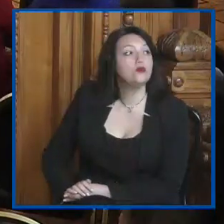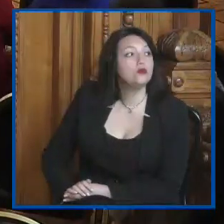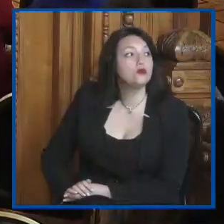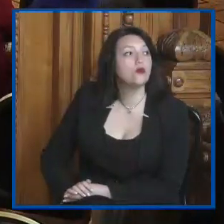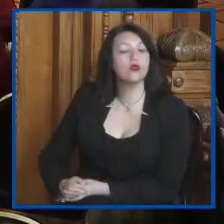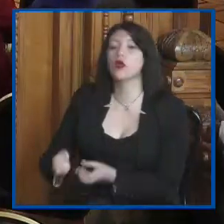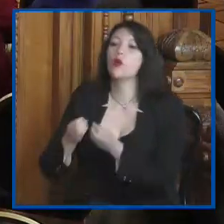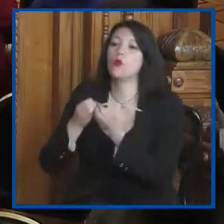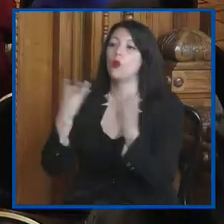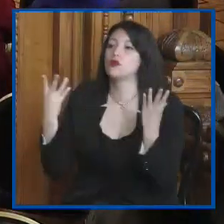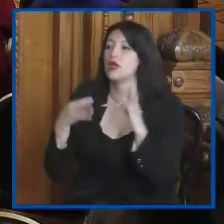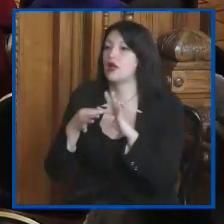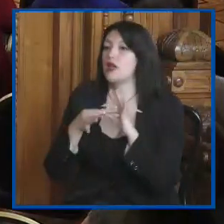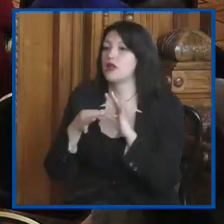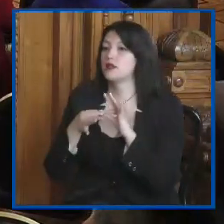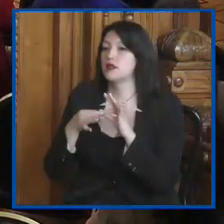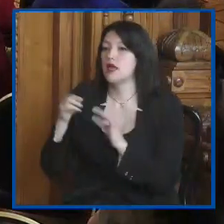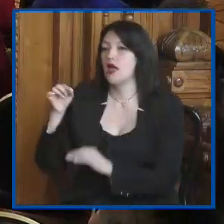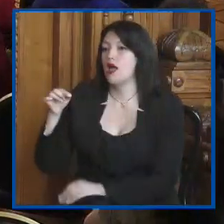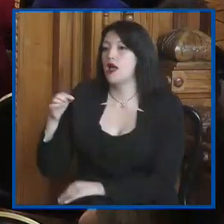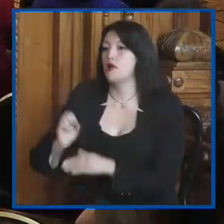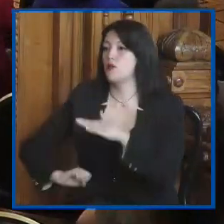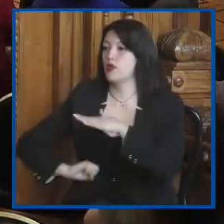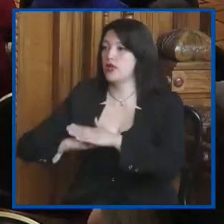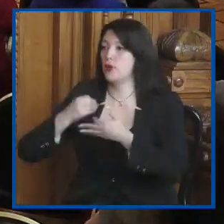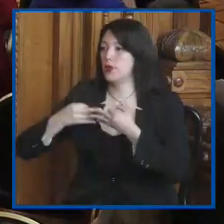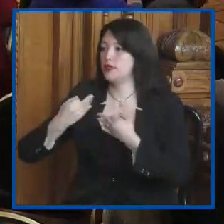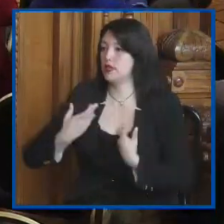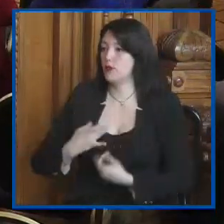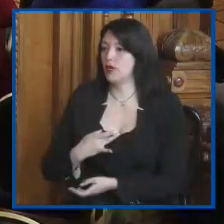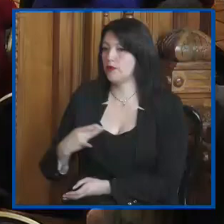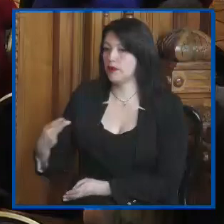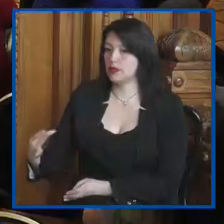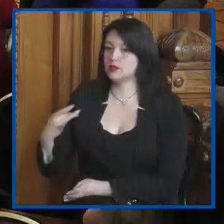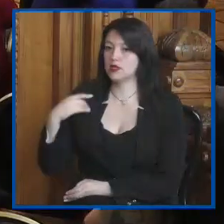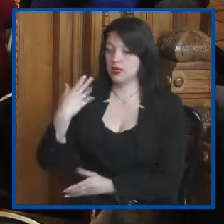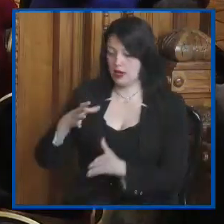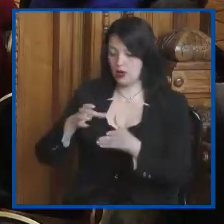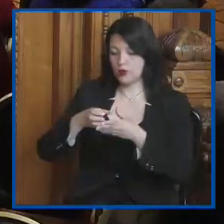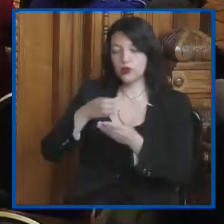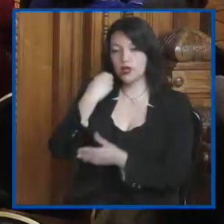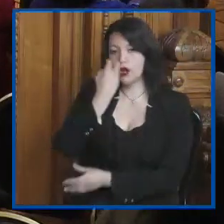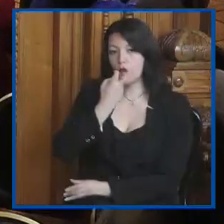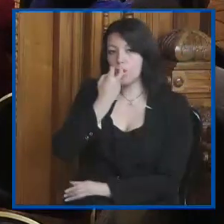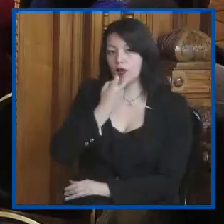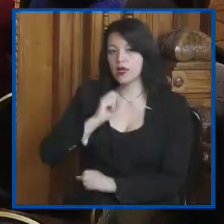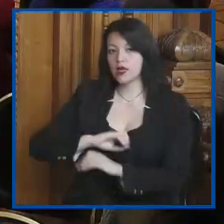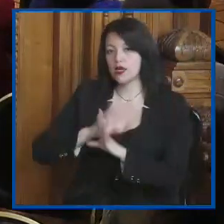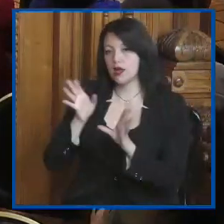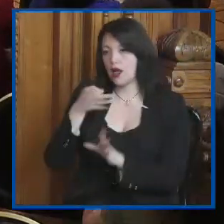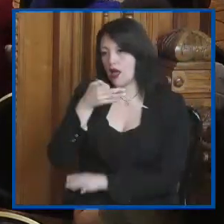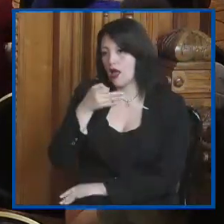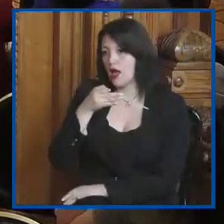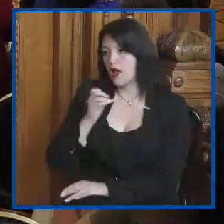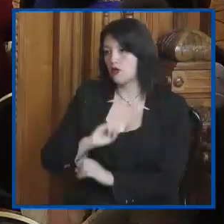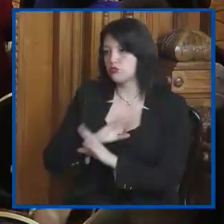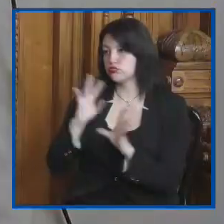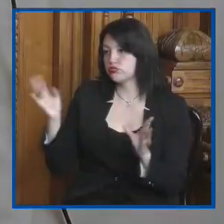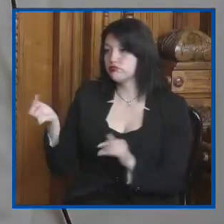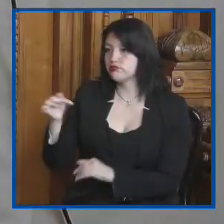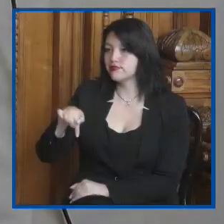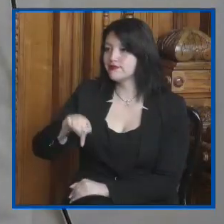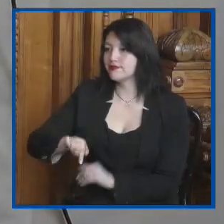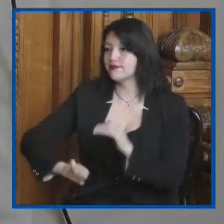Muchas gracias al Poder Judicial por la invitación y a la Comisión de Lenguaje Claro por recibirme aquí en la